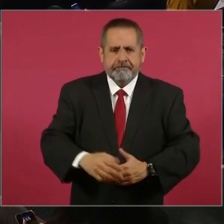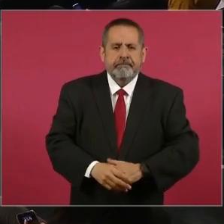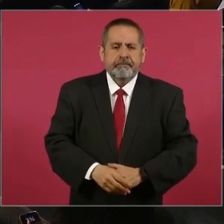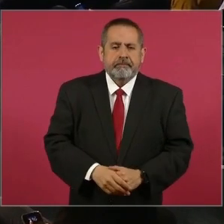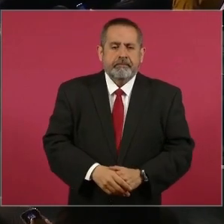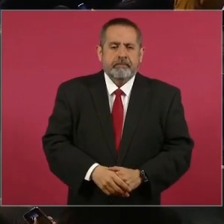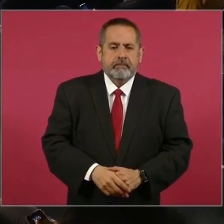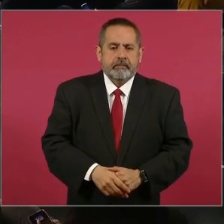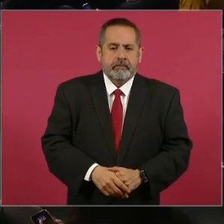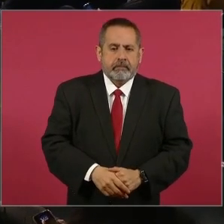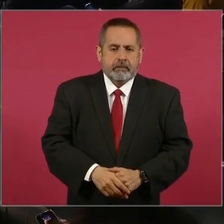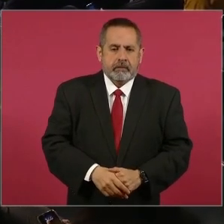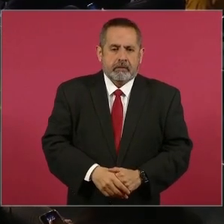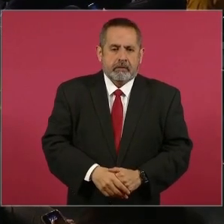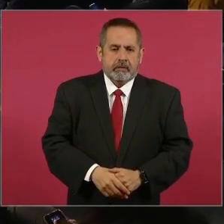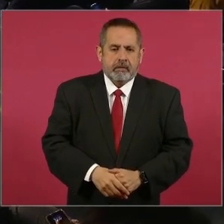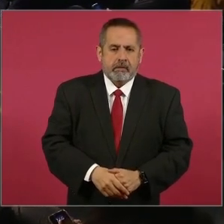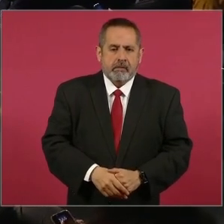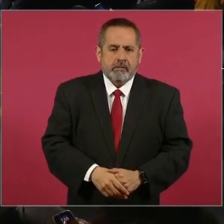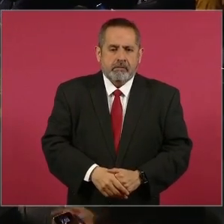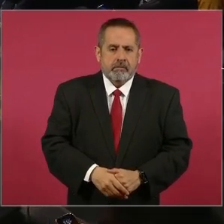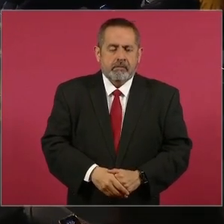gracias gracias